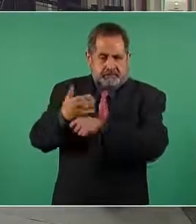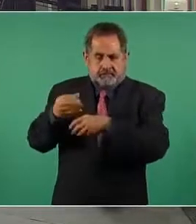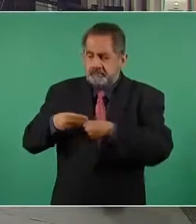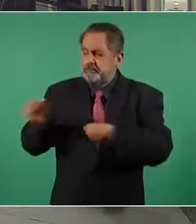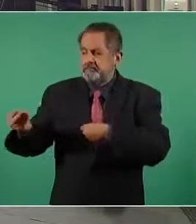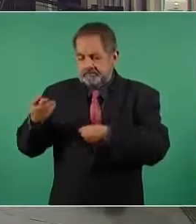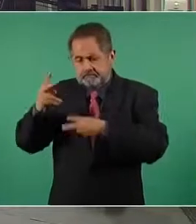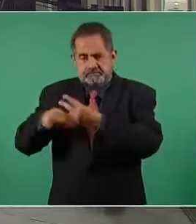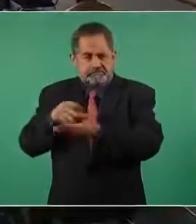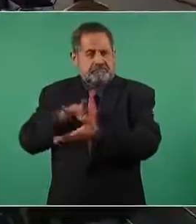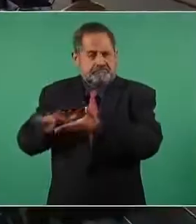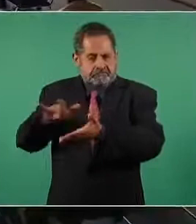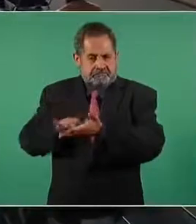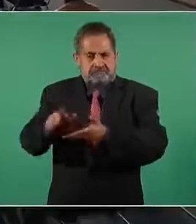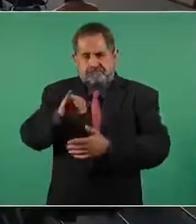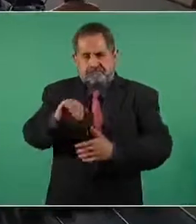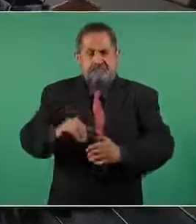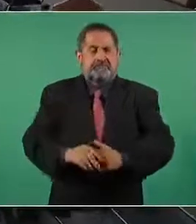para apoyar.